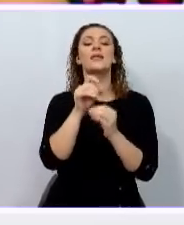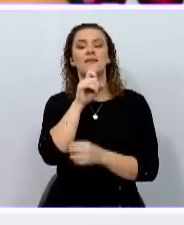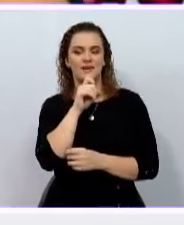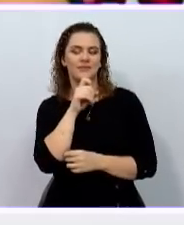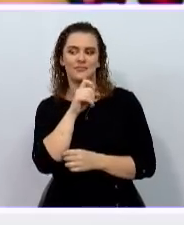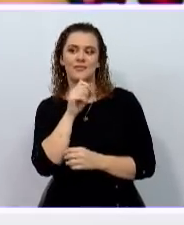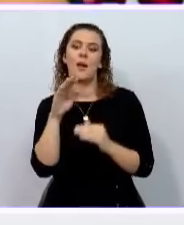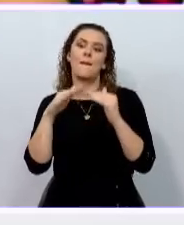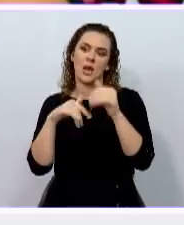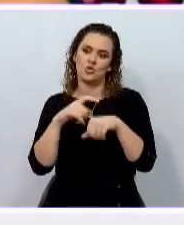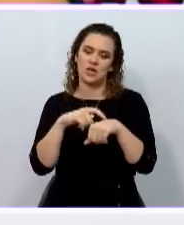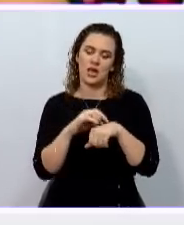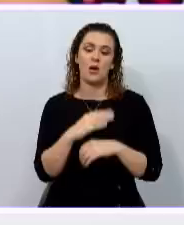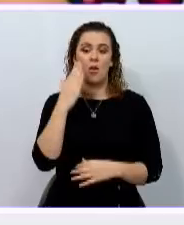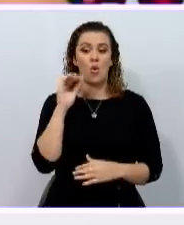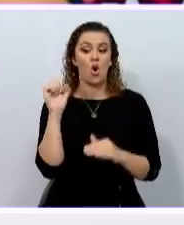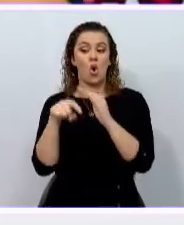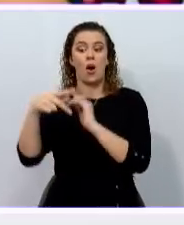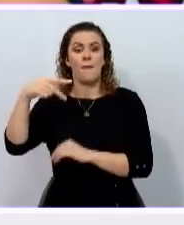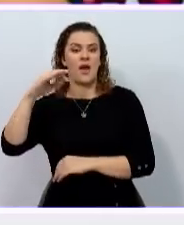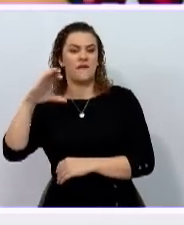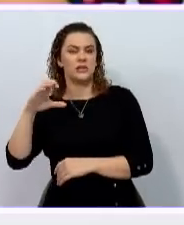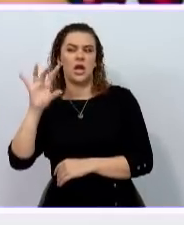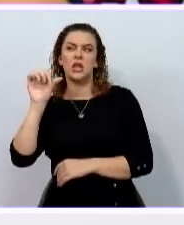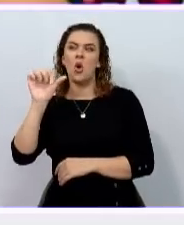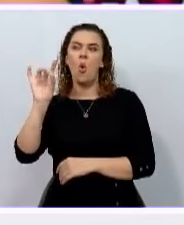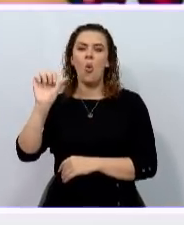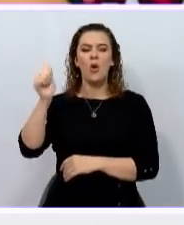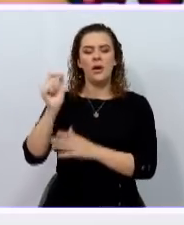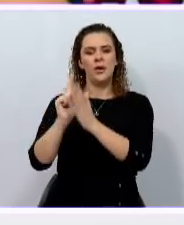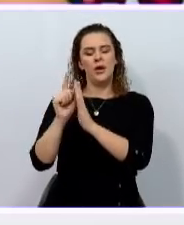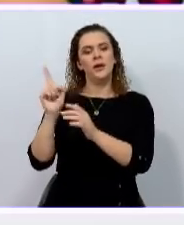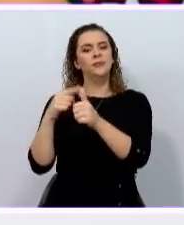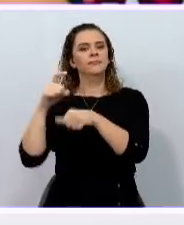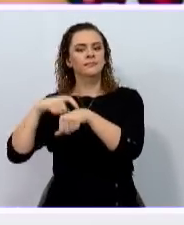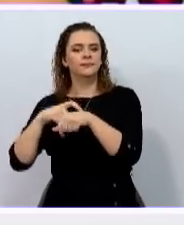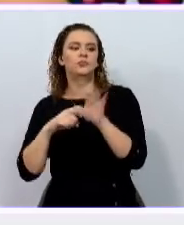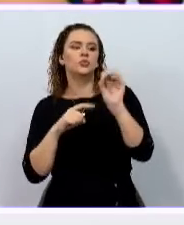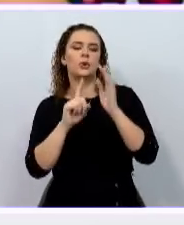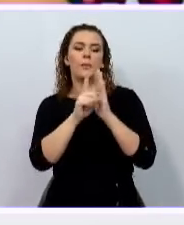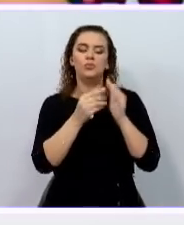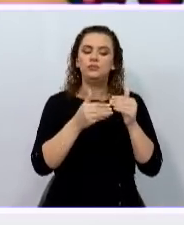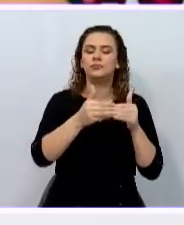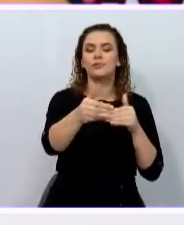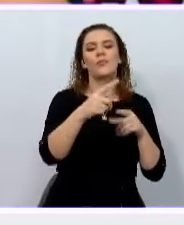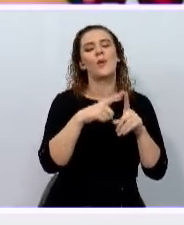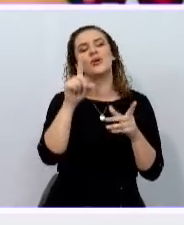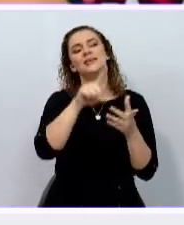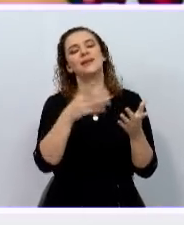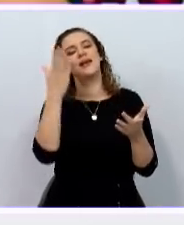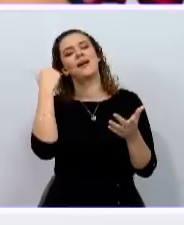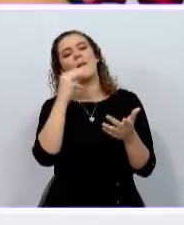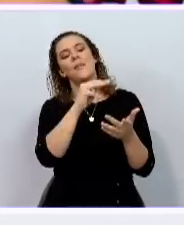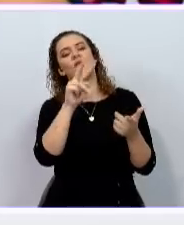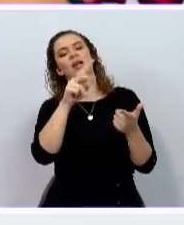con menos tiempo porque el gol del PF es como a los ocho diez minutos del primer tiempo Saprissa le quedan 80 minutos para claro era el Saprissa de